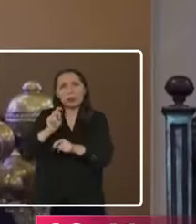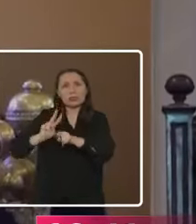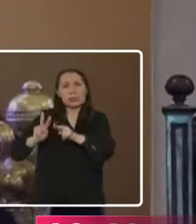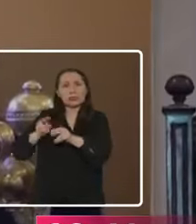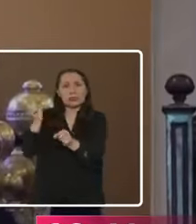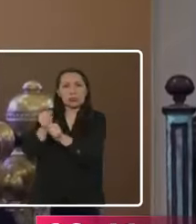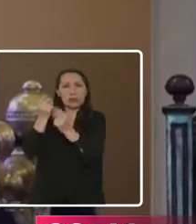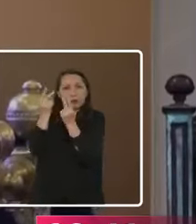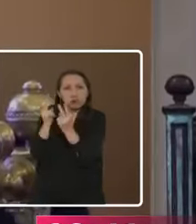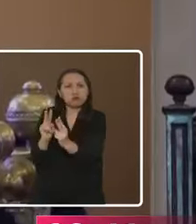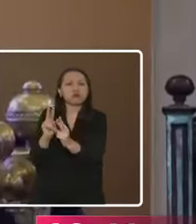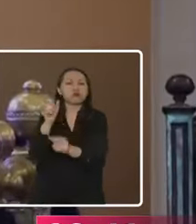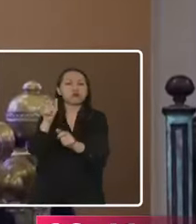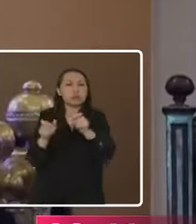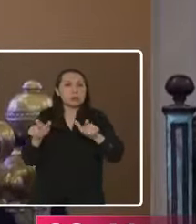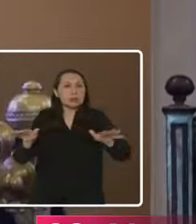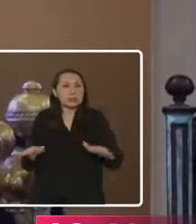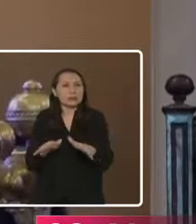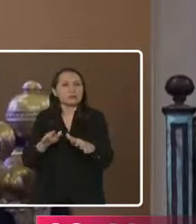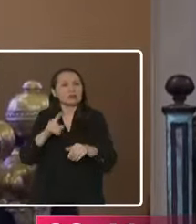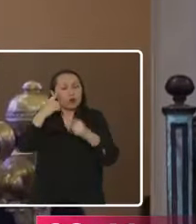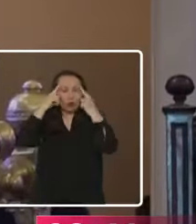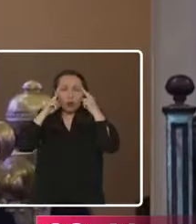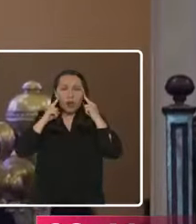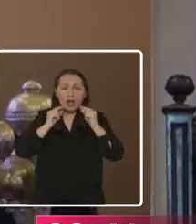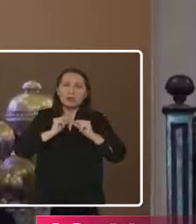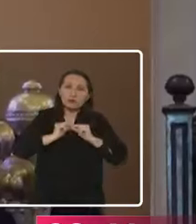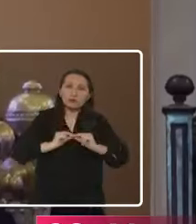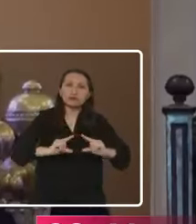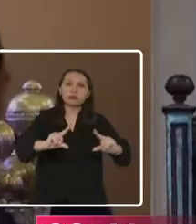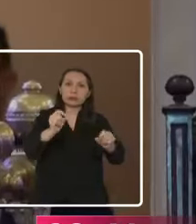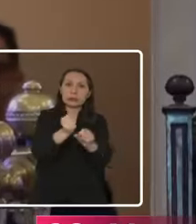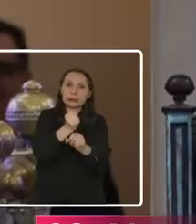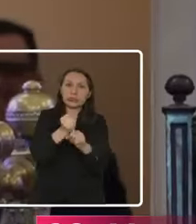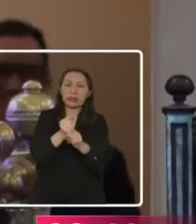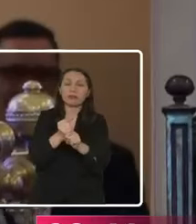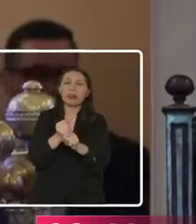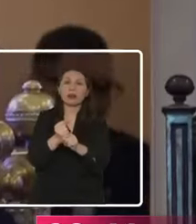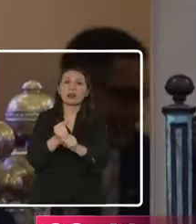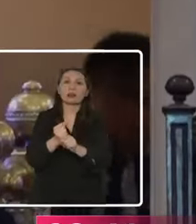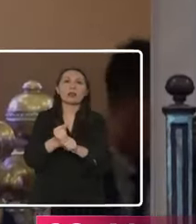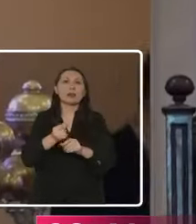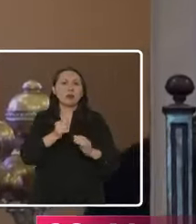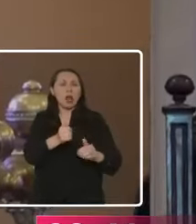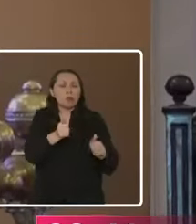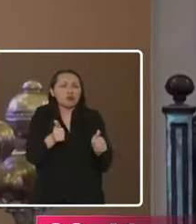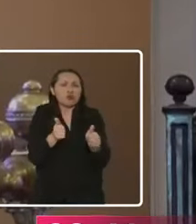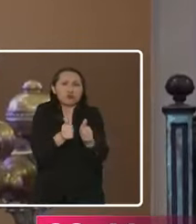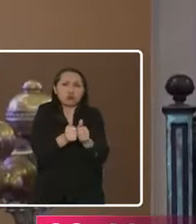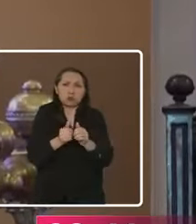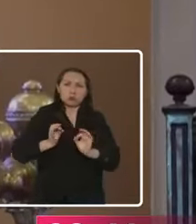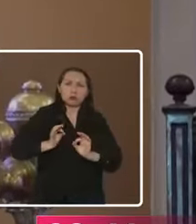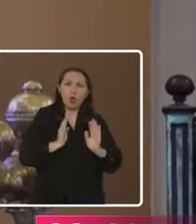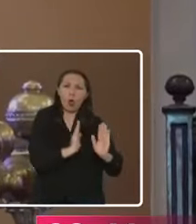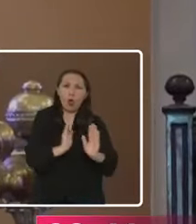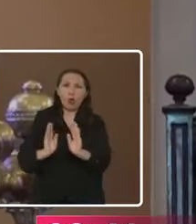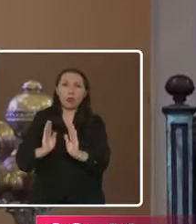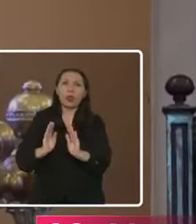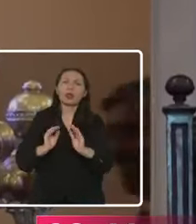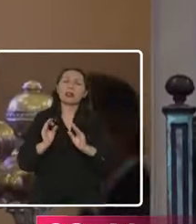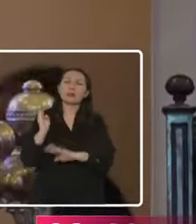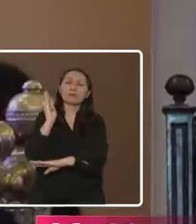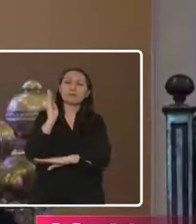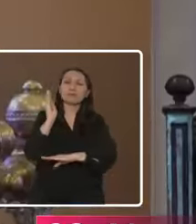mérito, de la valoración del esfuerzo como motor del emprendimiento, del apego al orden, del principio de